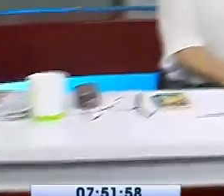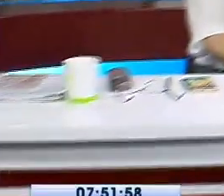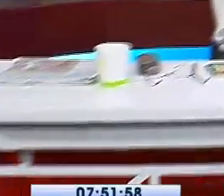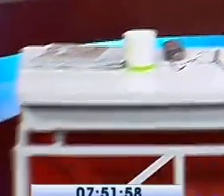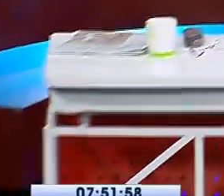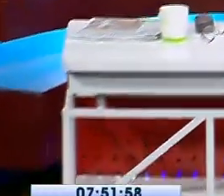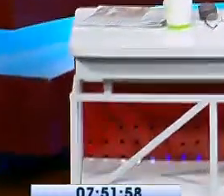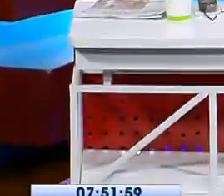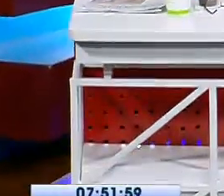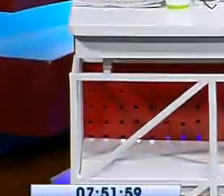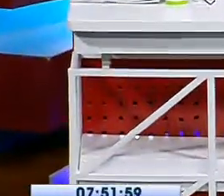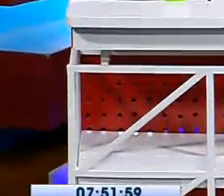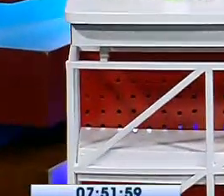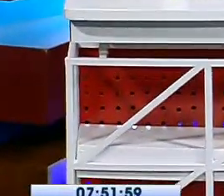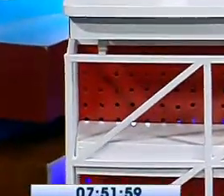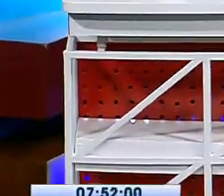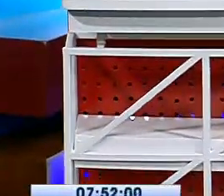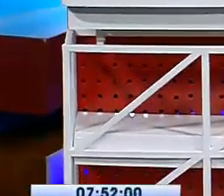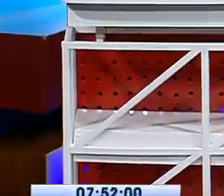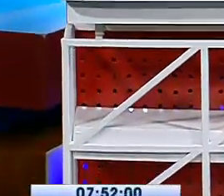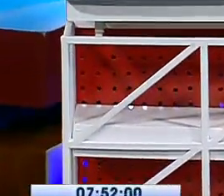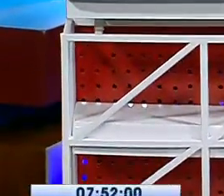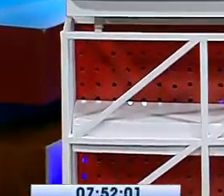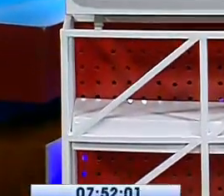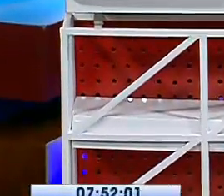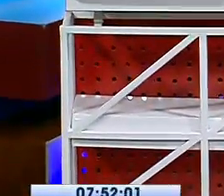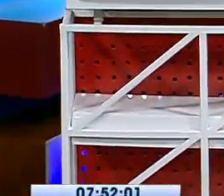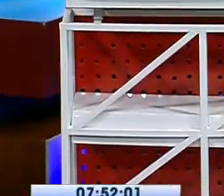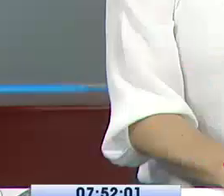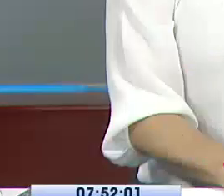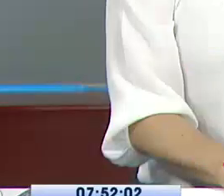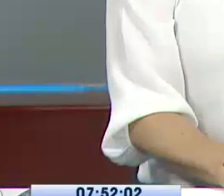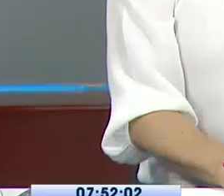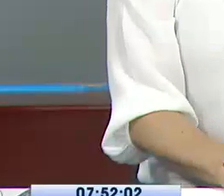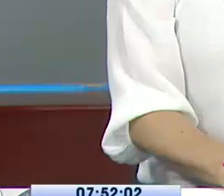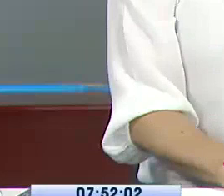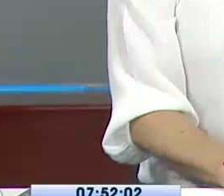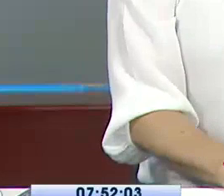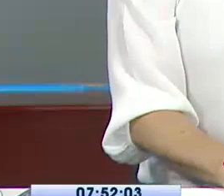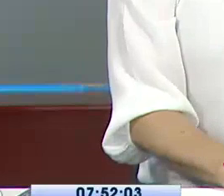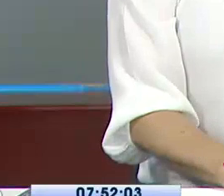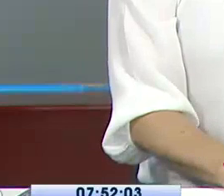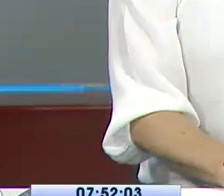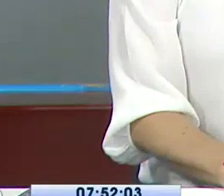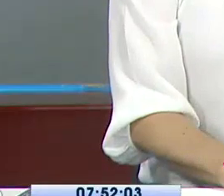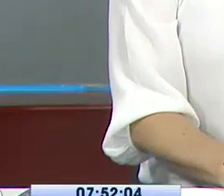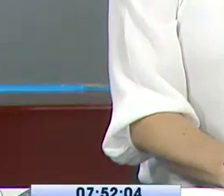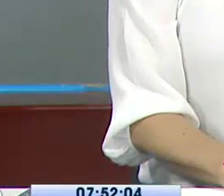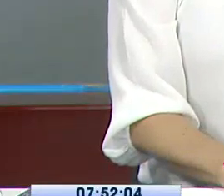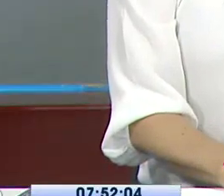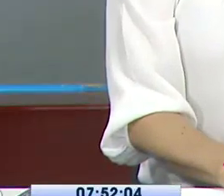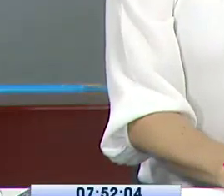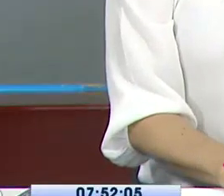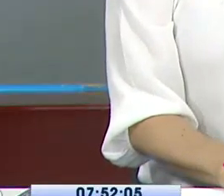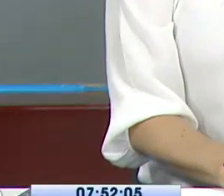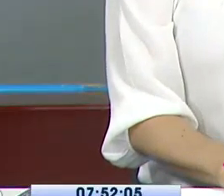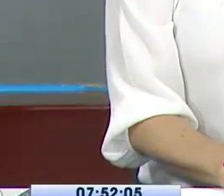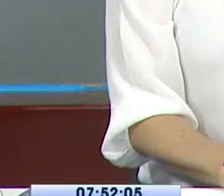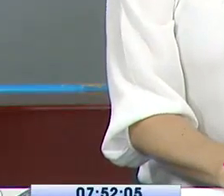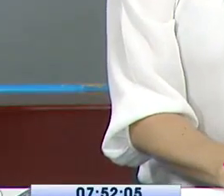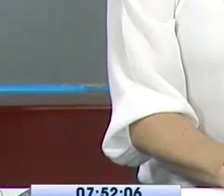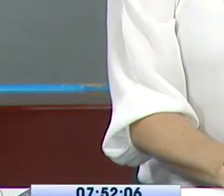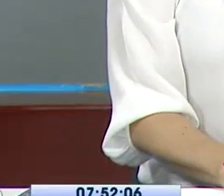Miles de fieles acompañaron a la imagen de la Virgen del Cisne en su recorrido de 37 kilómetros hacia Loja. La